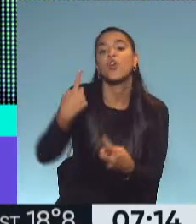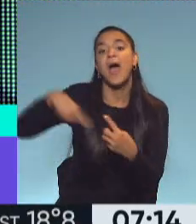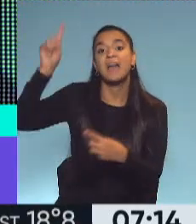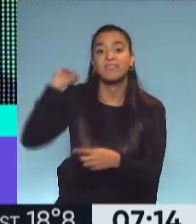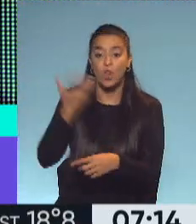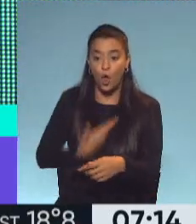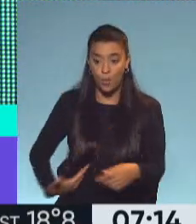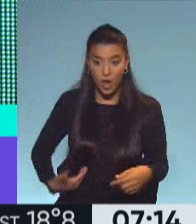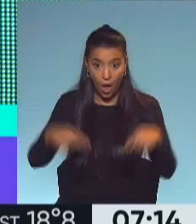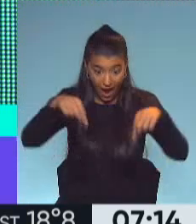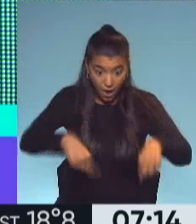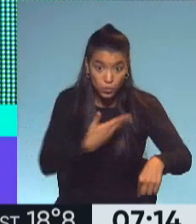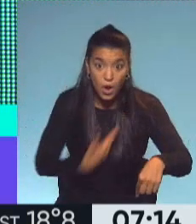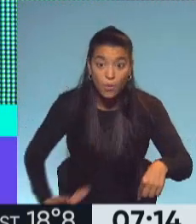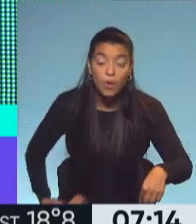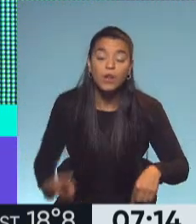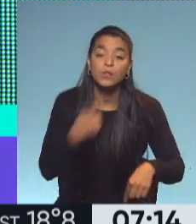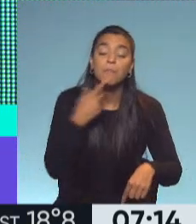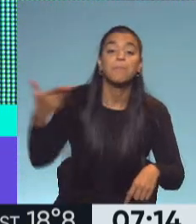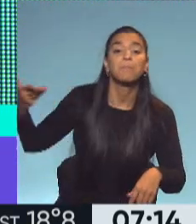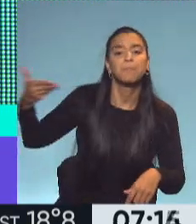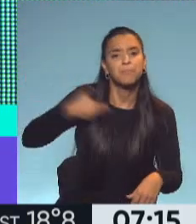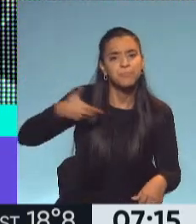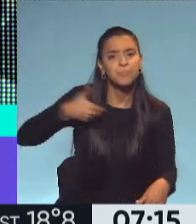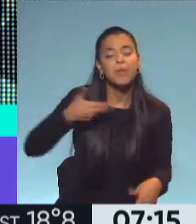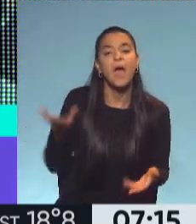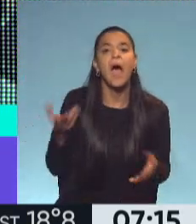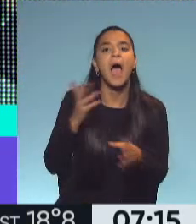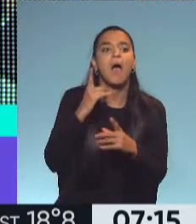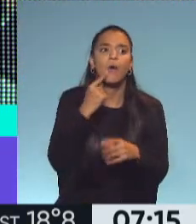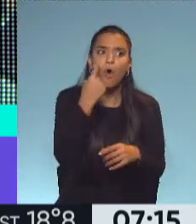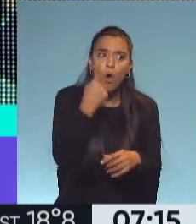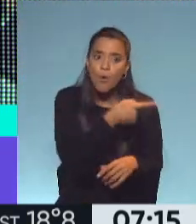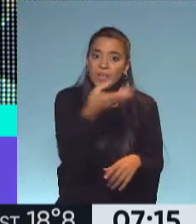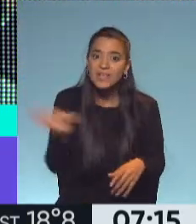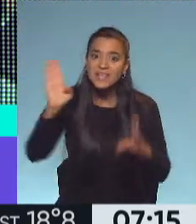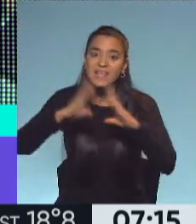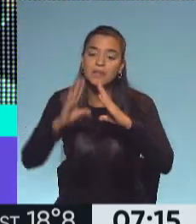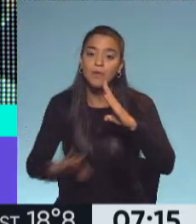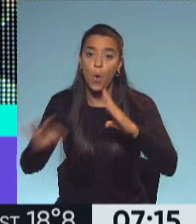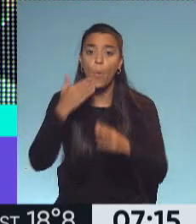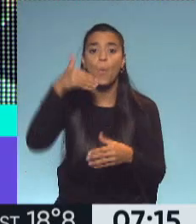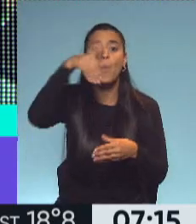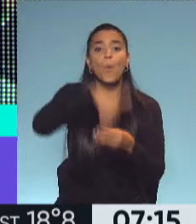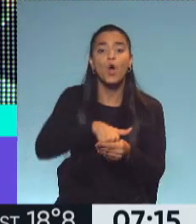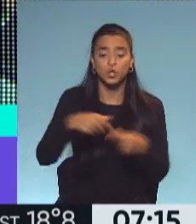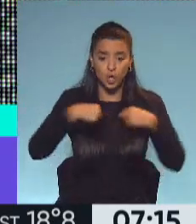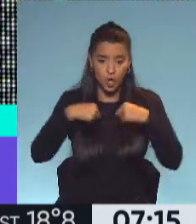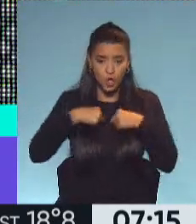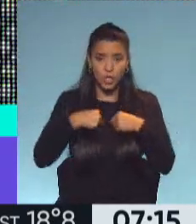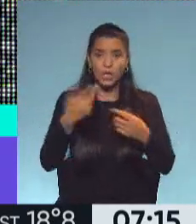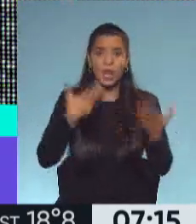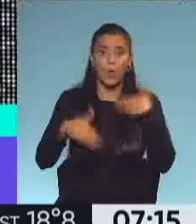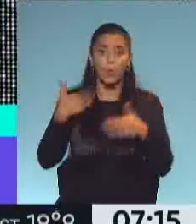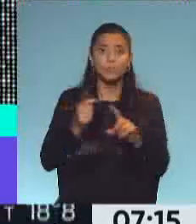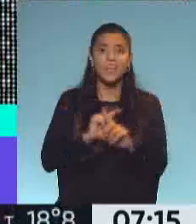actual gobierno, recusado por sus visitas a la Quinta de Olivos, él se votó a sí mismo que no debía